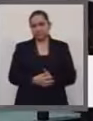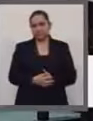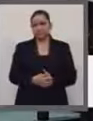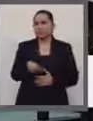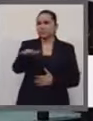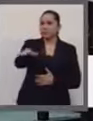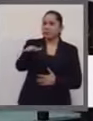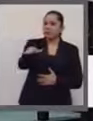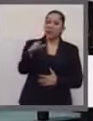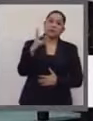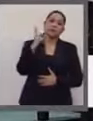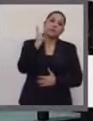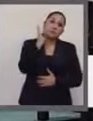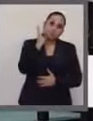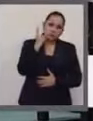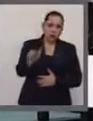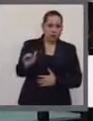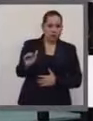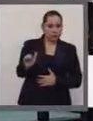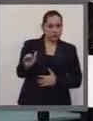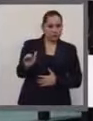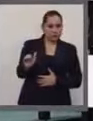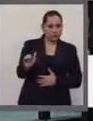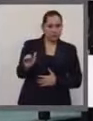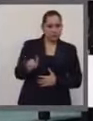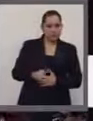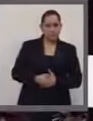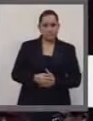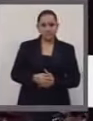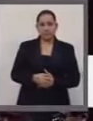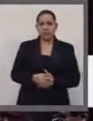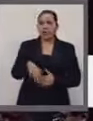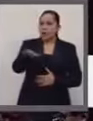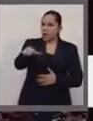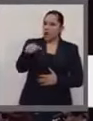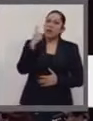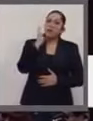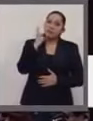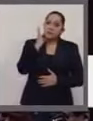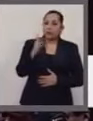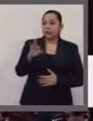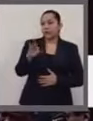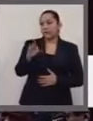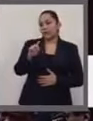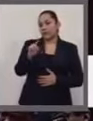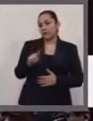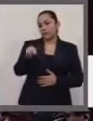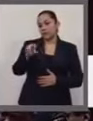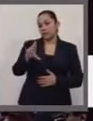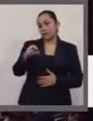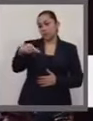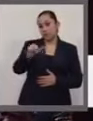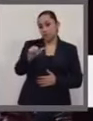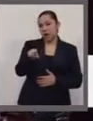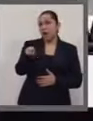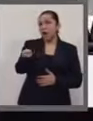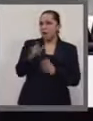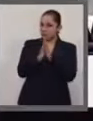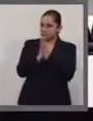área. Esa no es su área. No vengan a hacer comercial. No vengan a